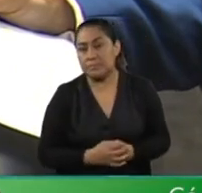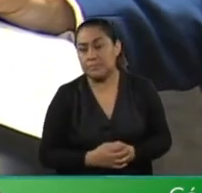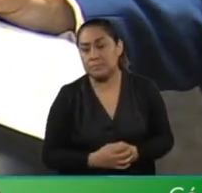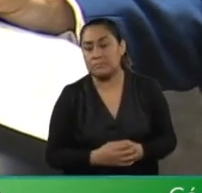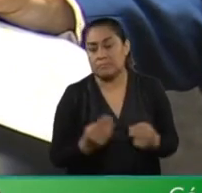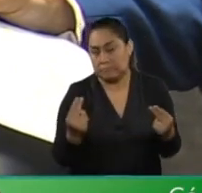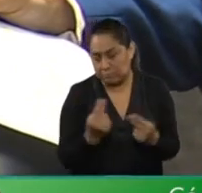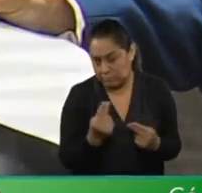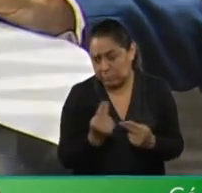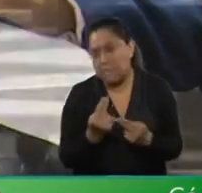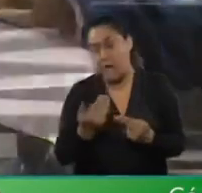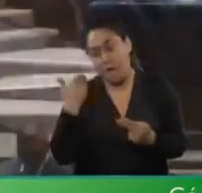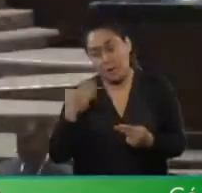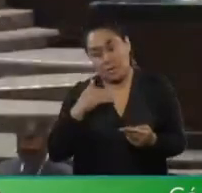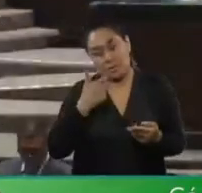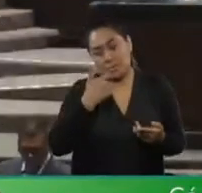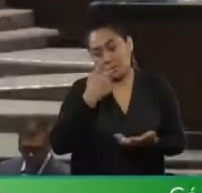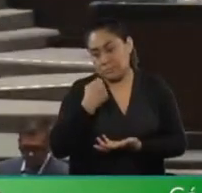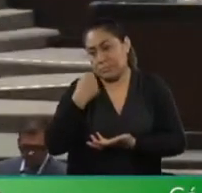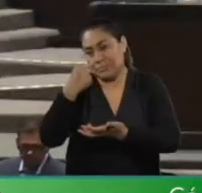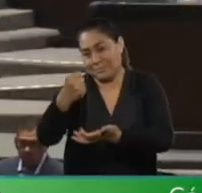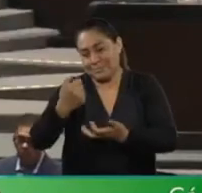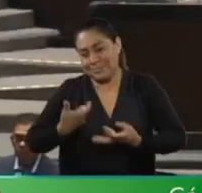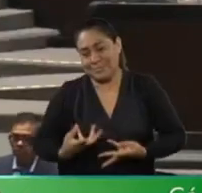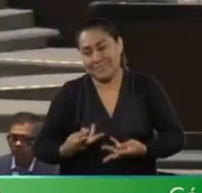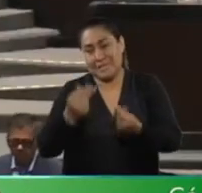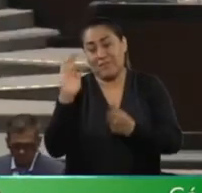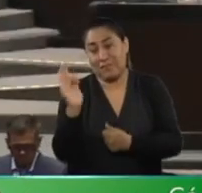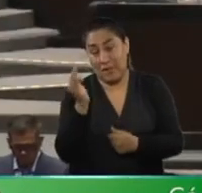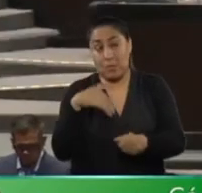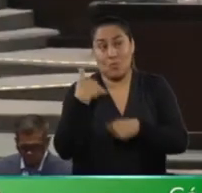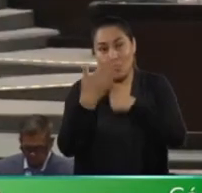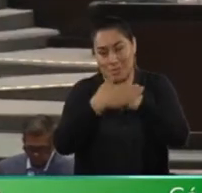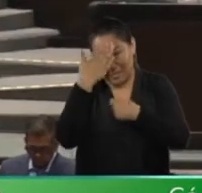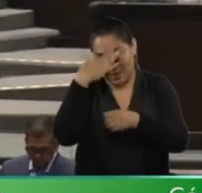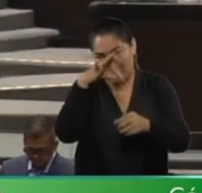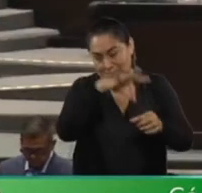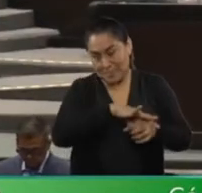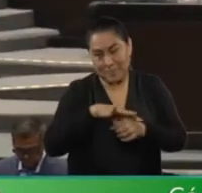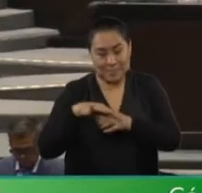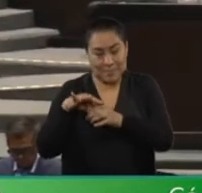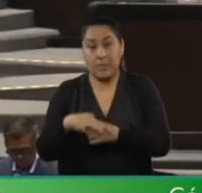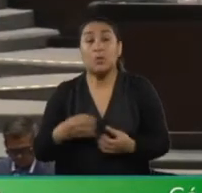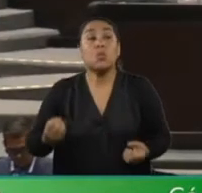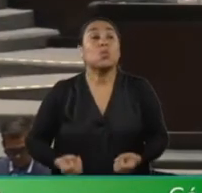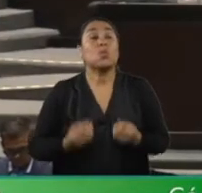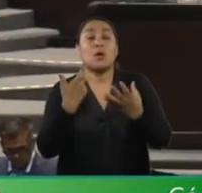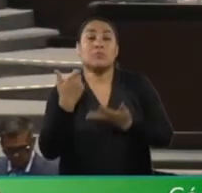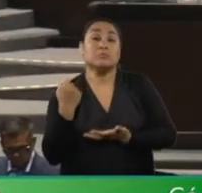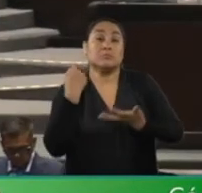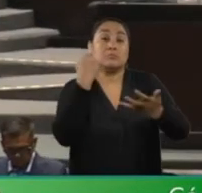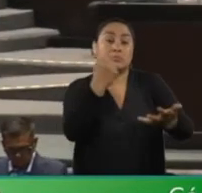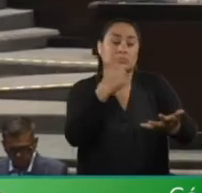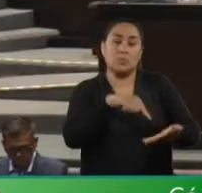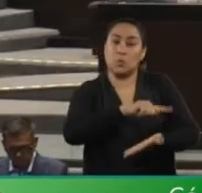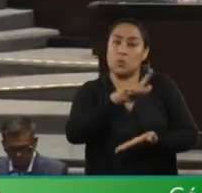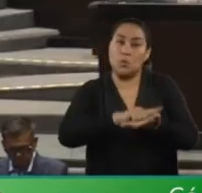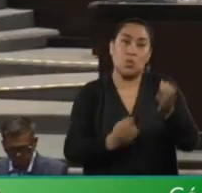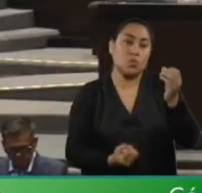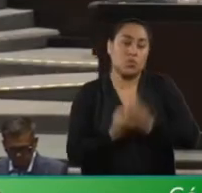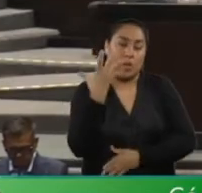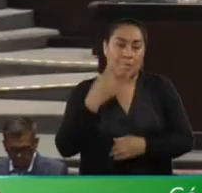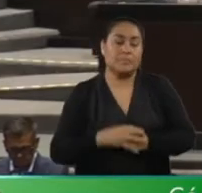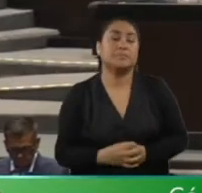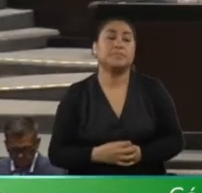contemplar, en el presupuesto de egresos de la Federación, que pronto votaremos, el impacto presupuestal de esta reforma. La deuda